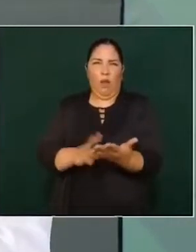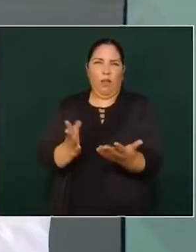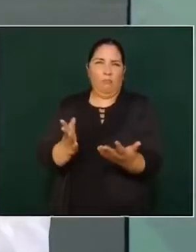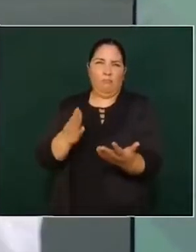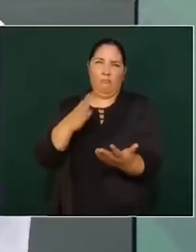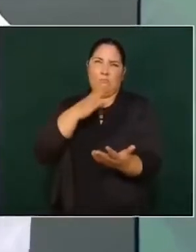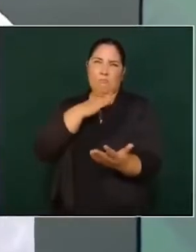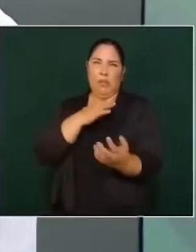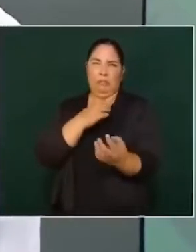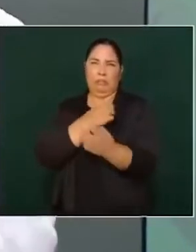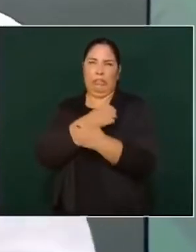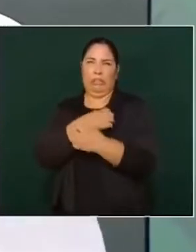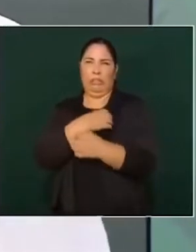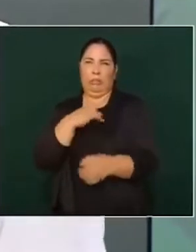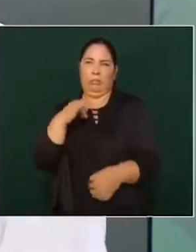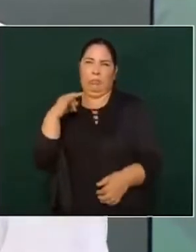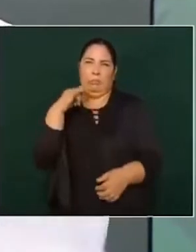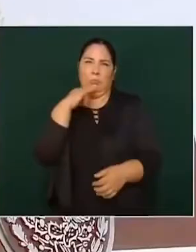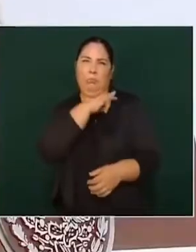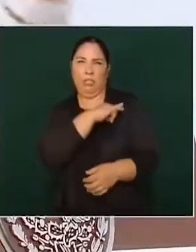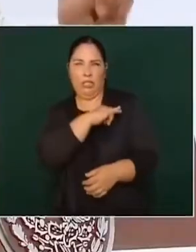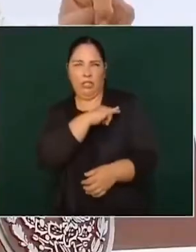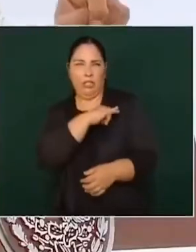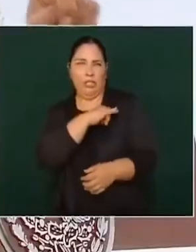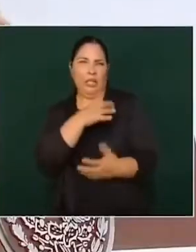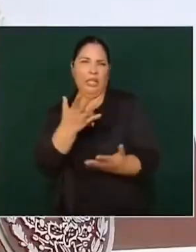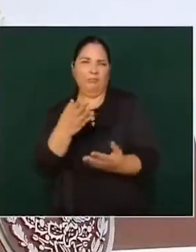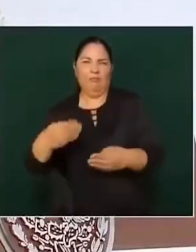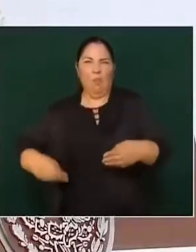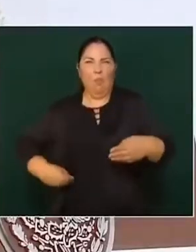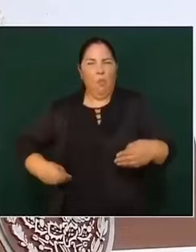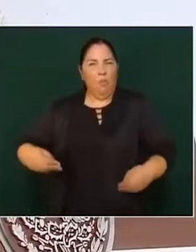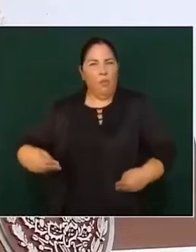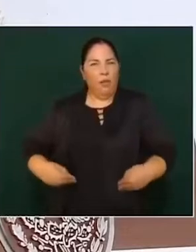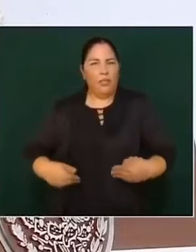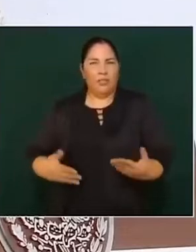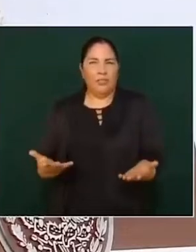esa hipocresía es lo que más molesta.